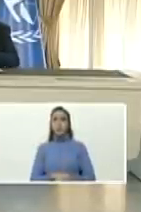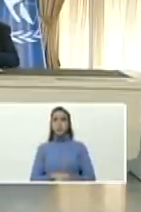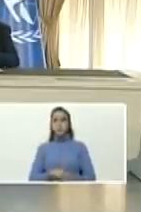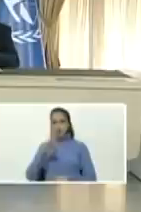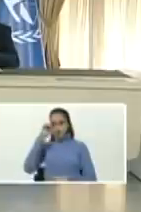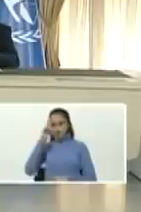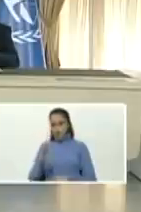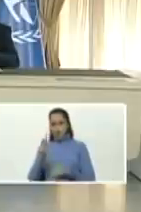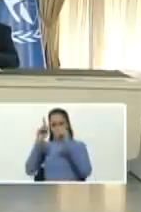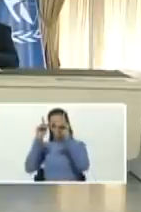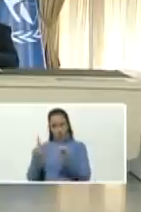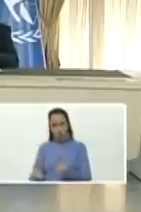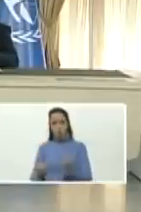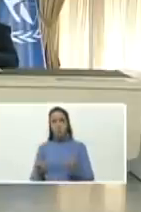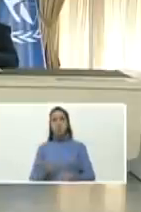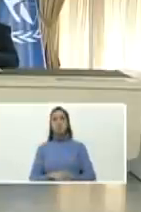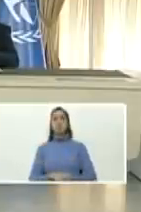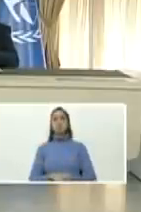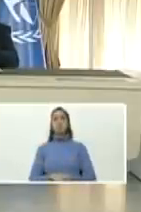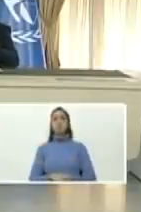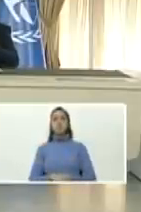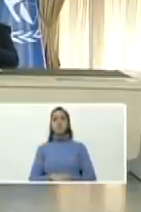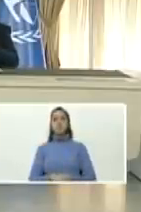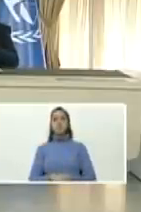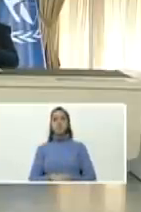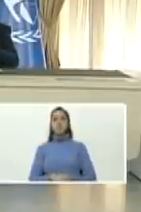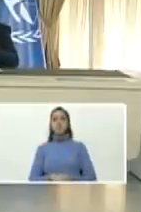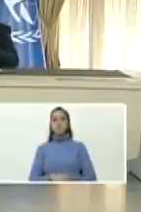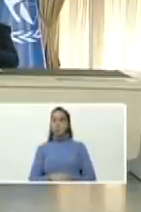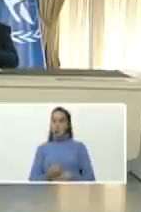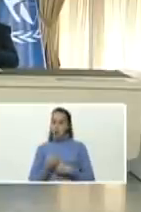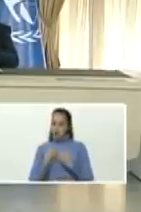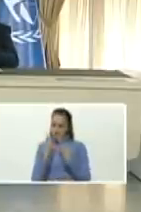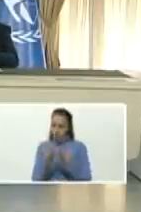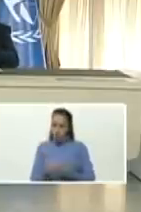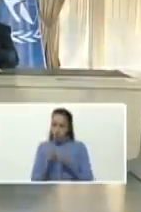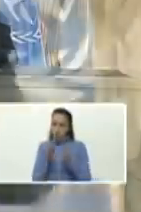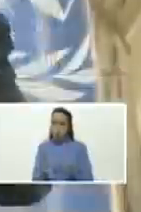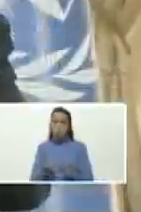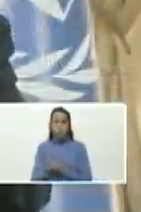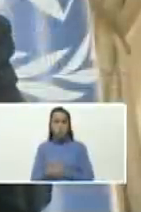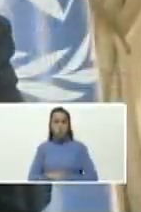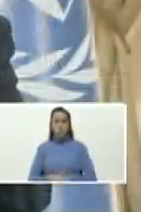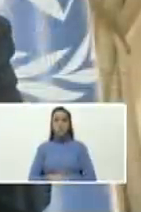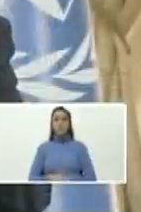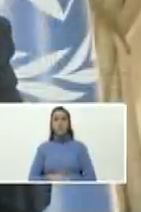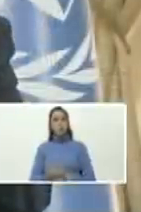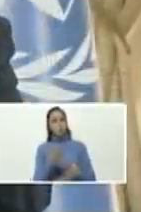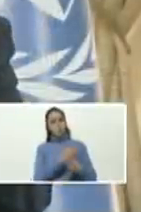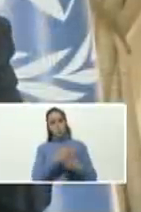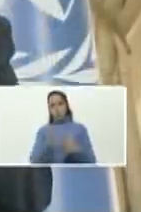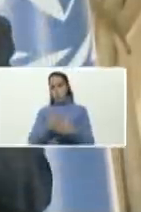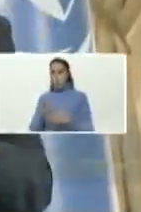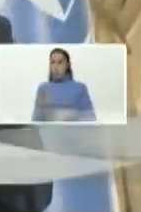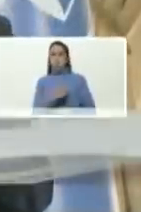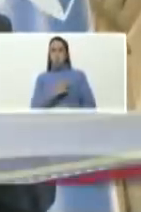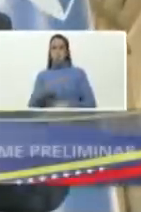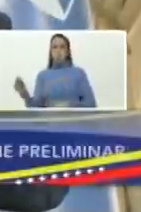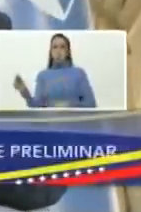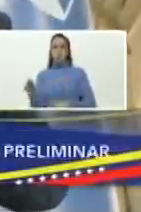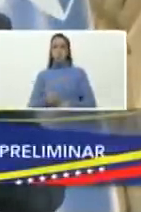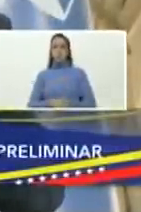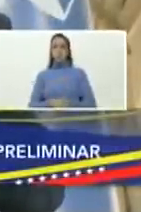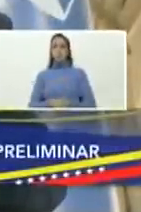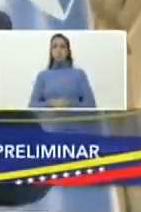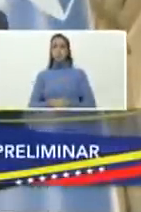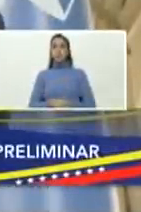Respetamos su decisión como Estado, aunque le hemos manifestado que no la compartimos. Y